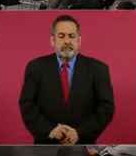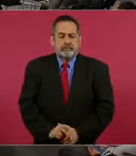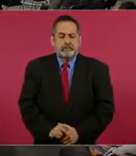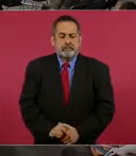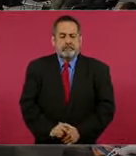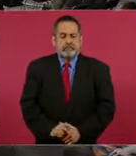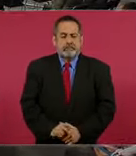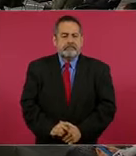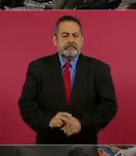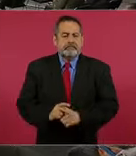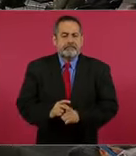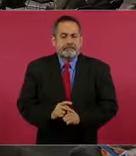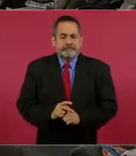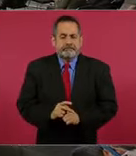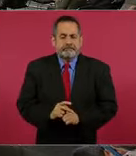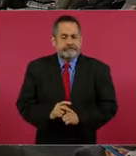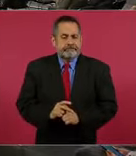Y ese es